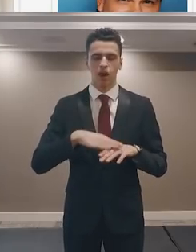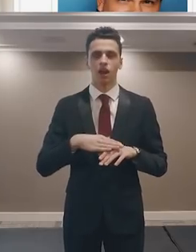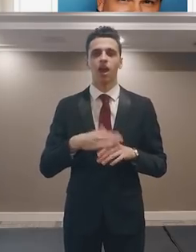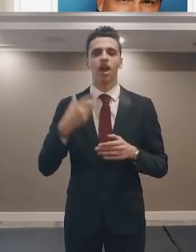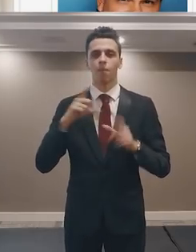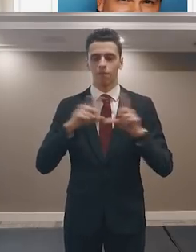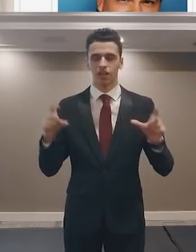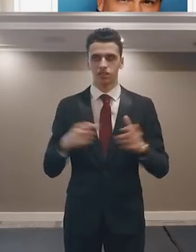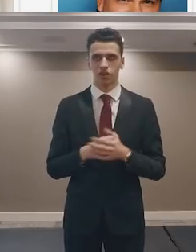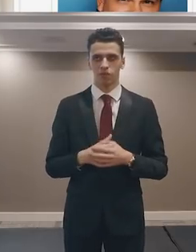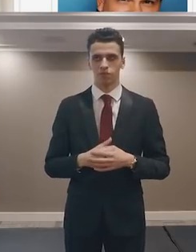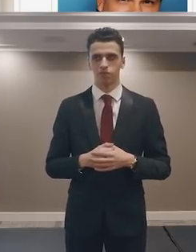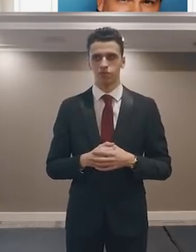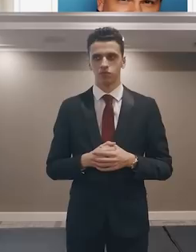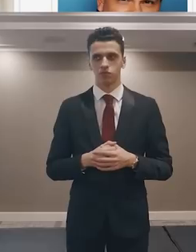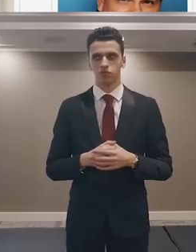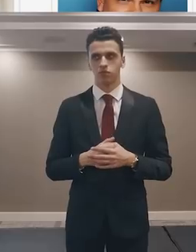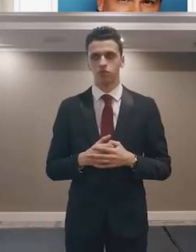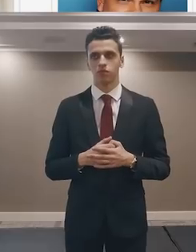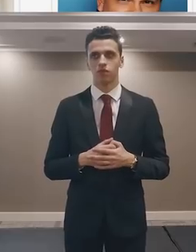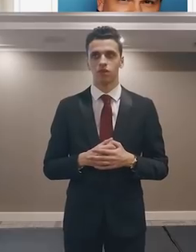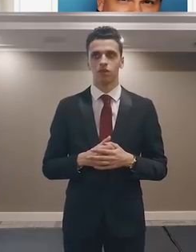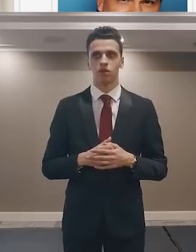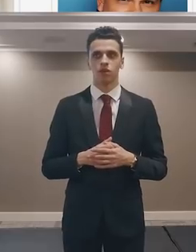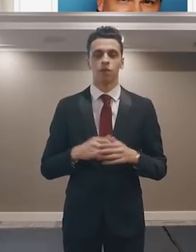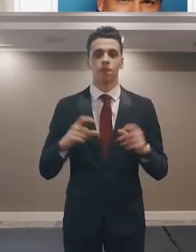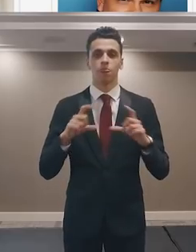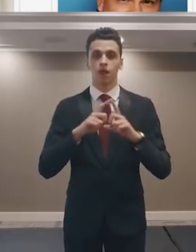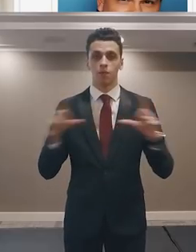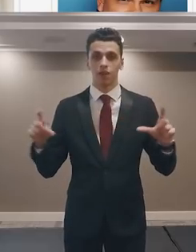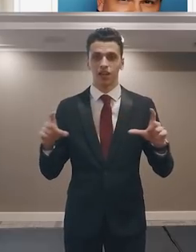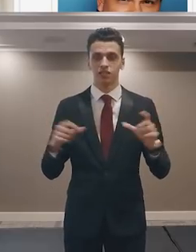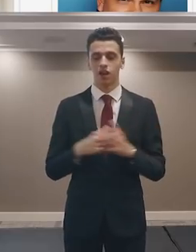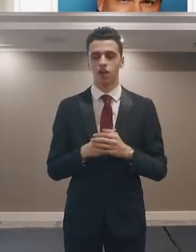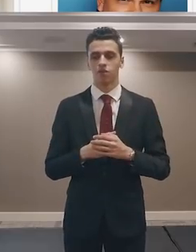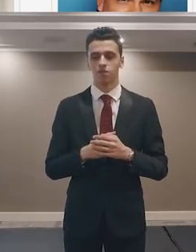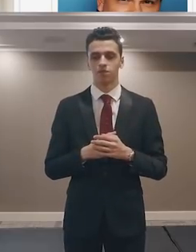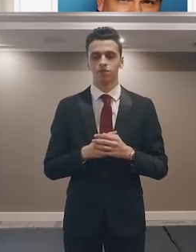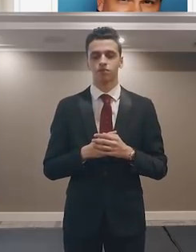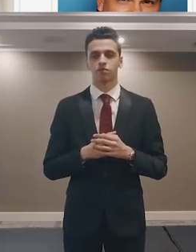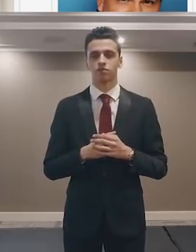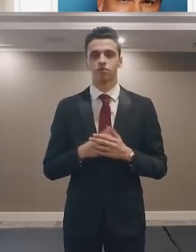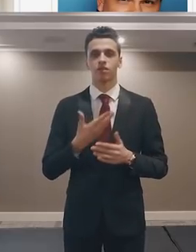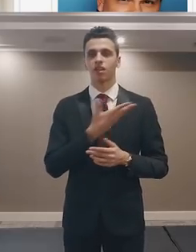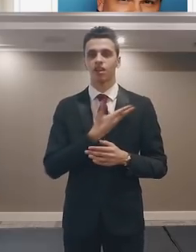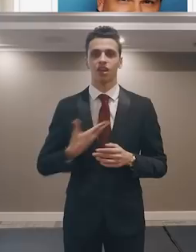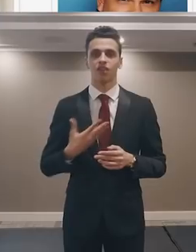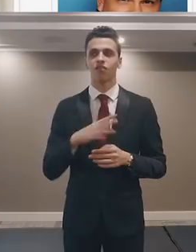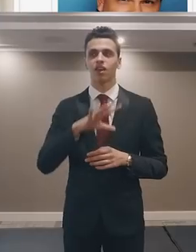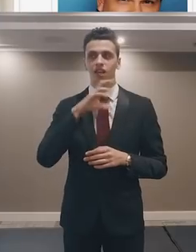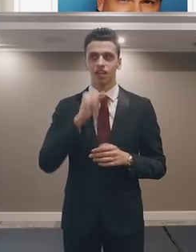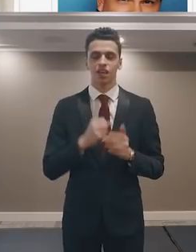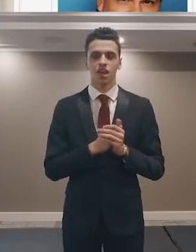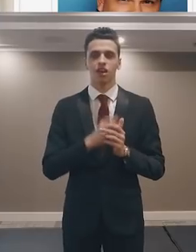operativa la importancia de director de comunicaciones que tienen las empresas aquí tenemos el equipo corporativo liderado y capaz capitaneado como son cruceros